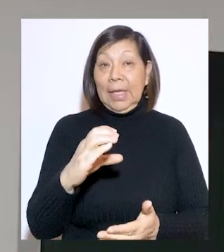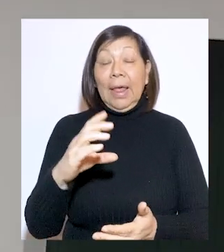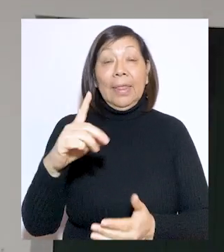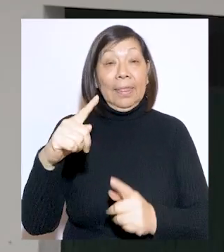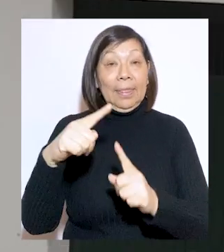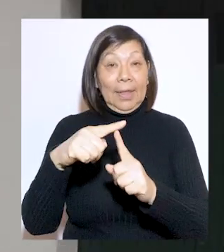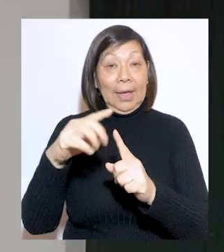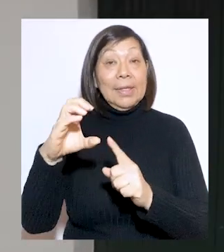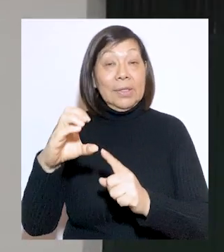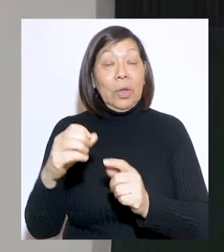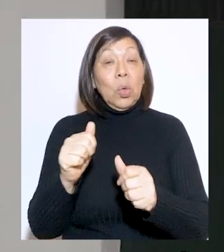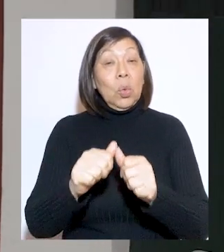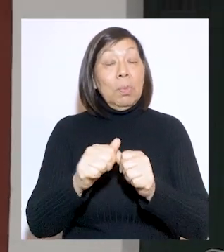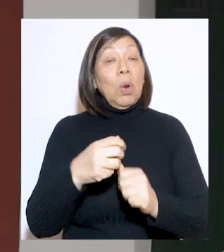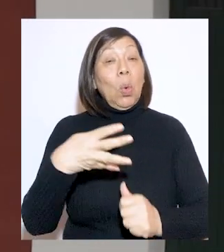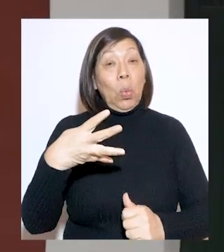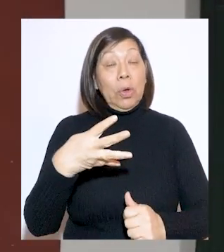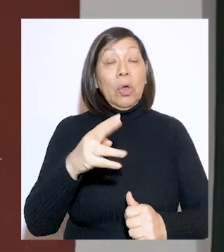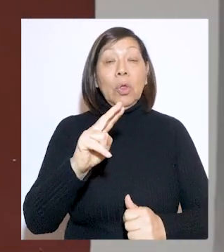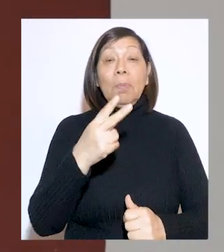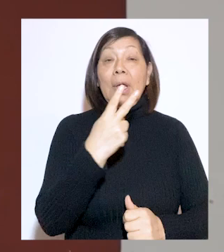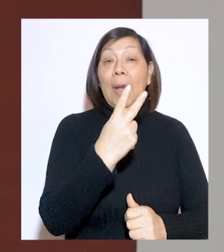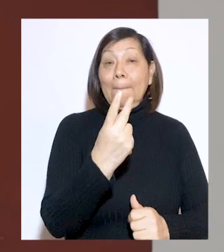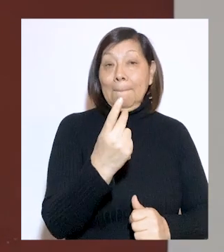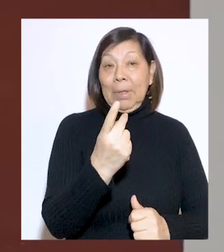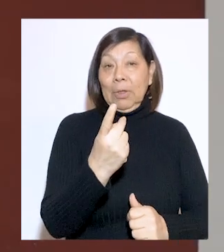1-2021-CC/TC y número